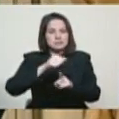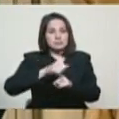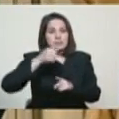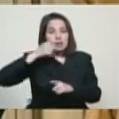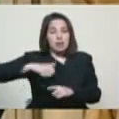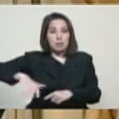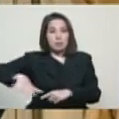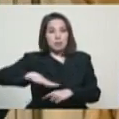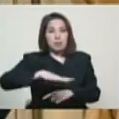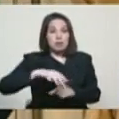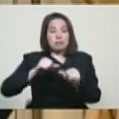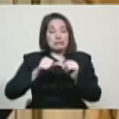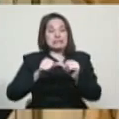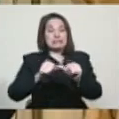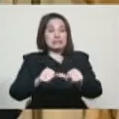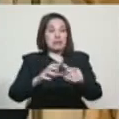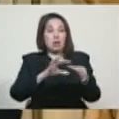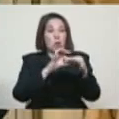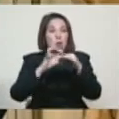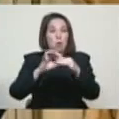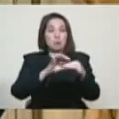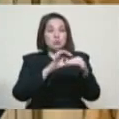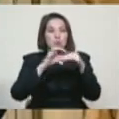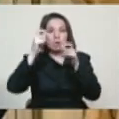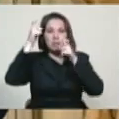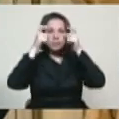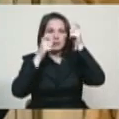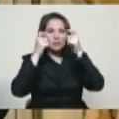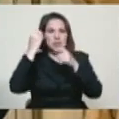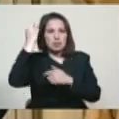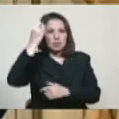allí irá el pensamiento